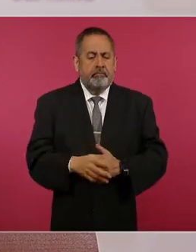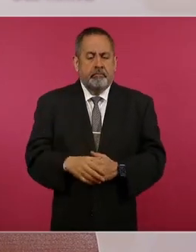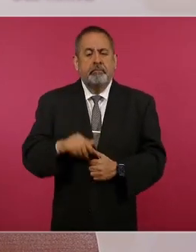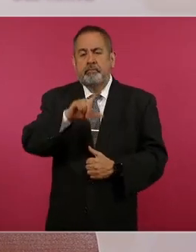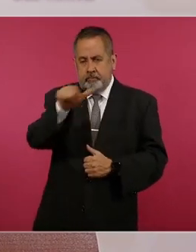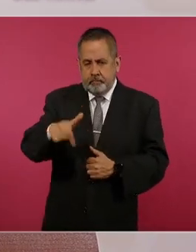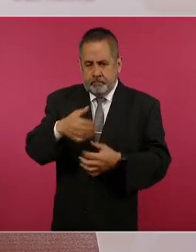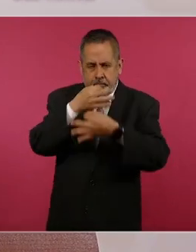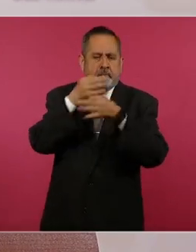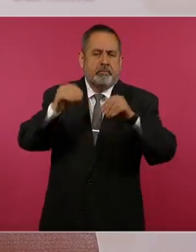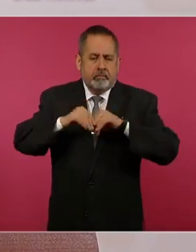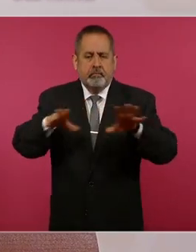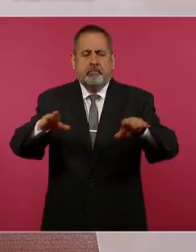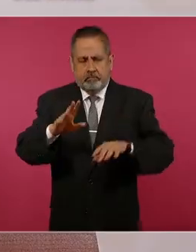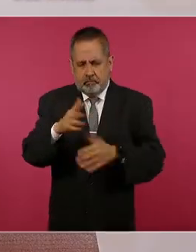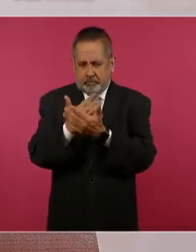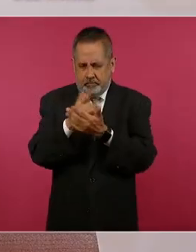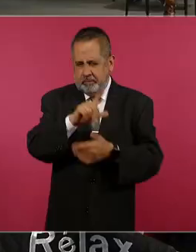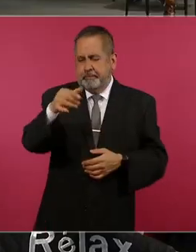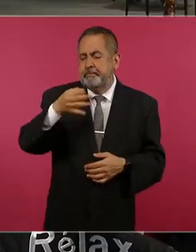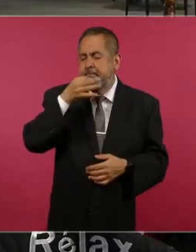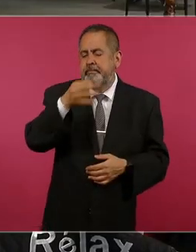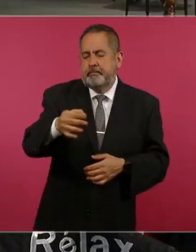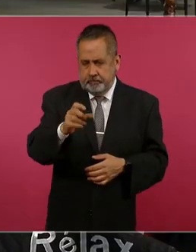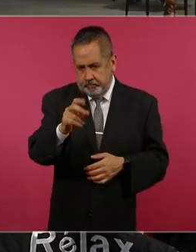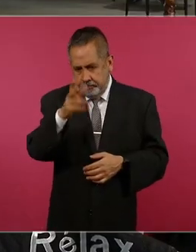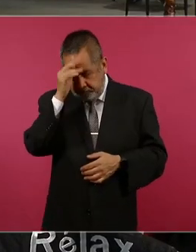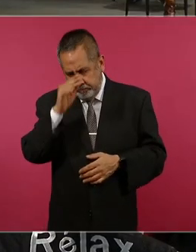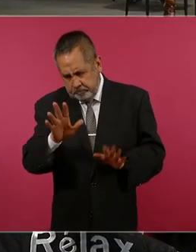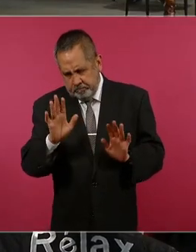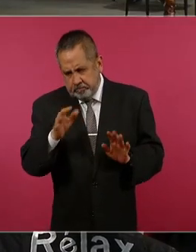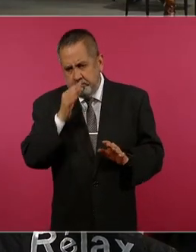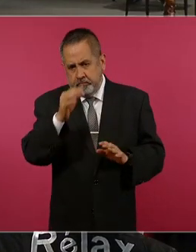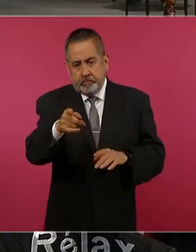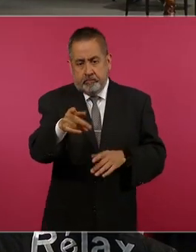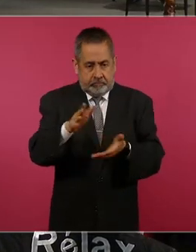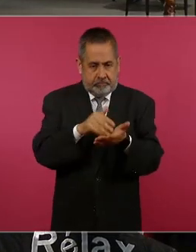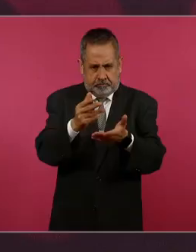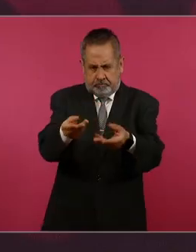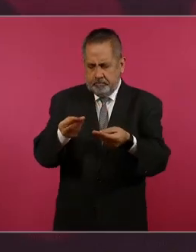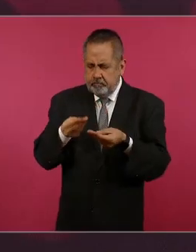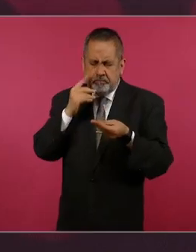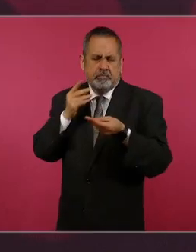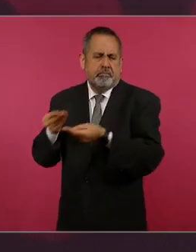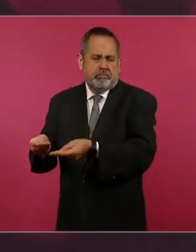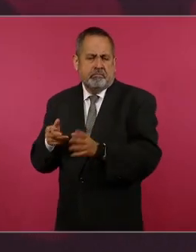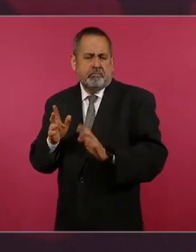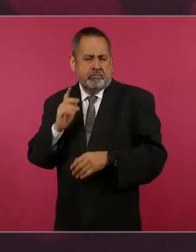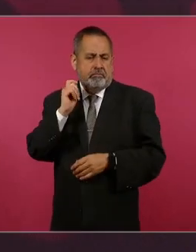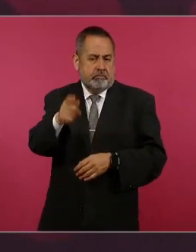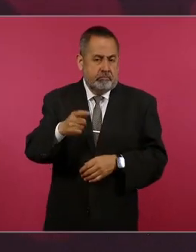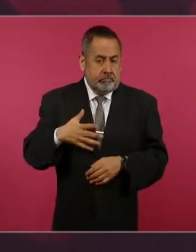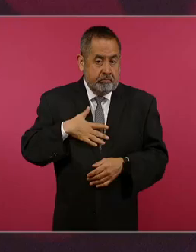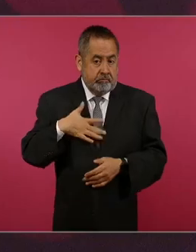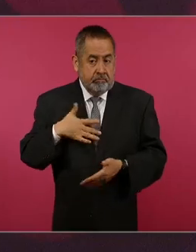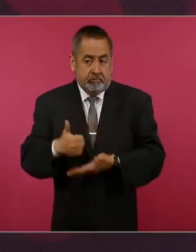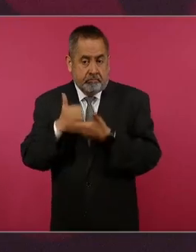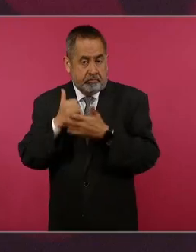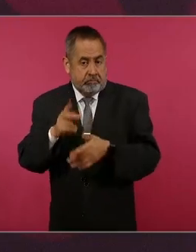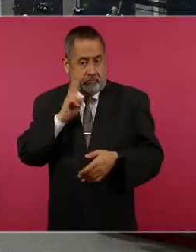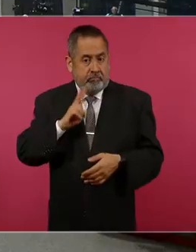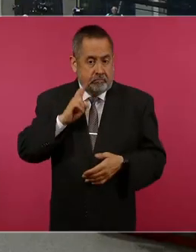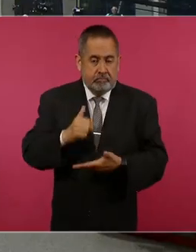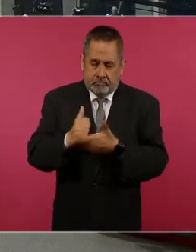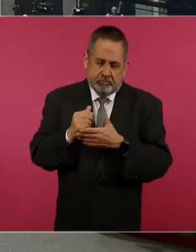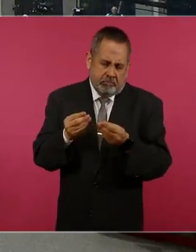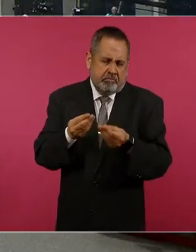Posteriormente informamos, si te parece, pero nos dejas la información porque sí nos ayuda, sí nos va